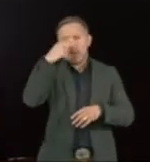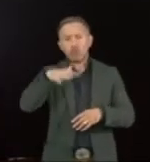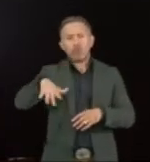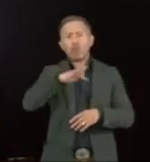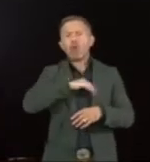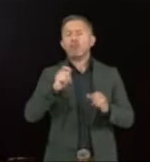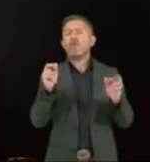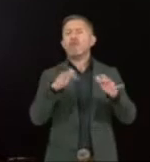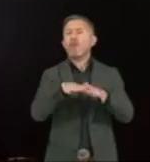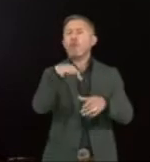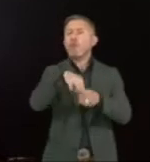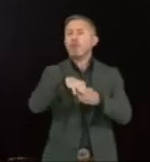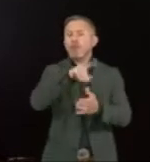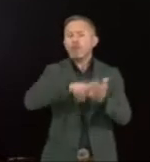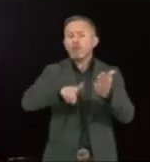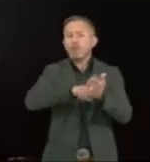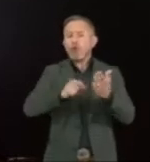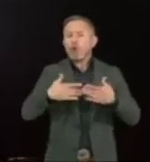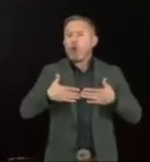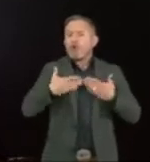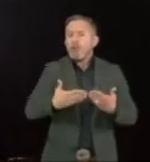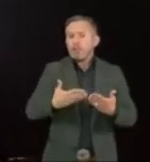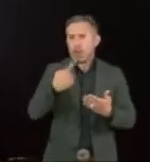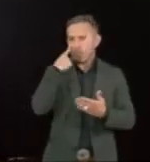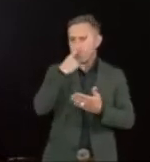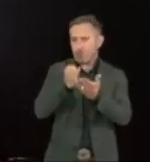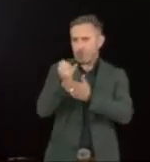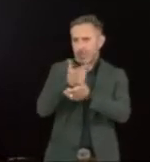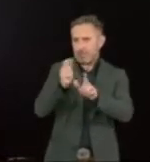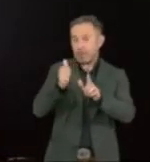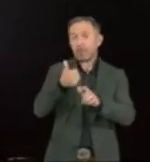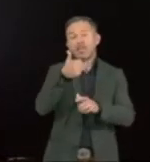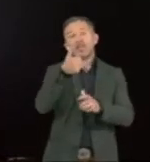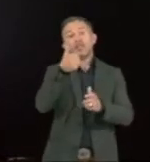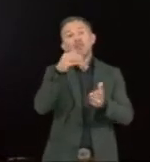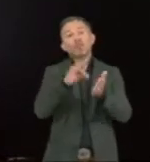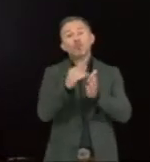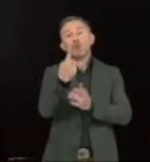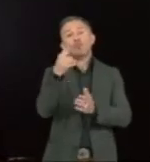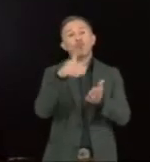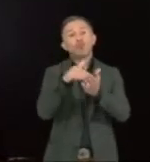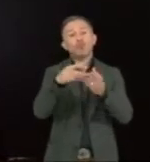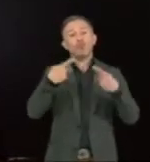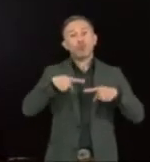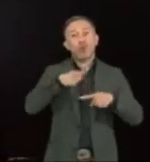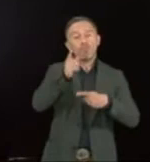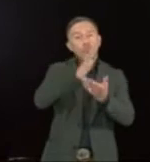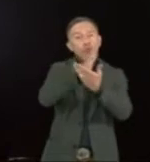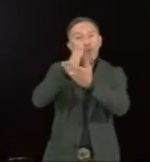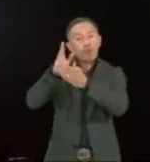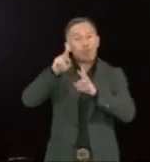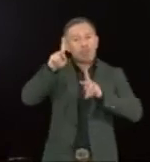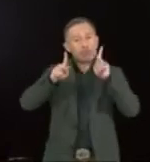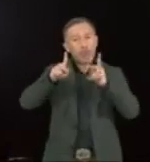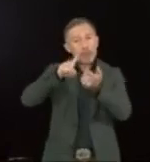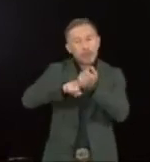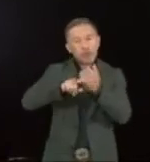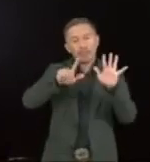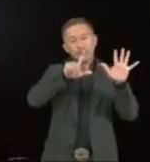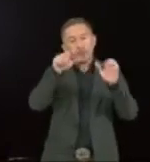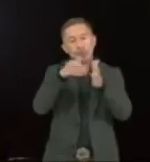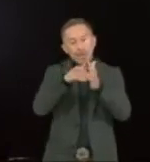confianza y en libertad se visitaron a 6.1 millones de ciudadanos y ciudadanos 700 mil fueron aptos y